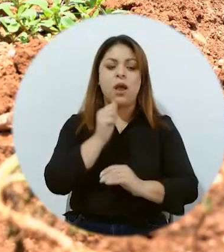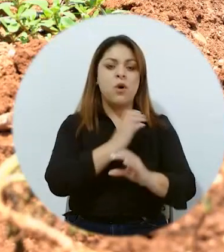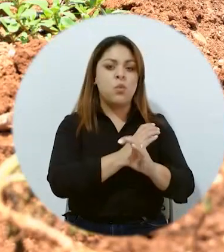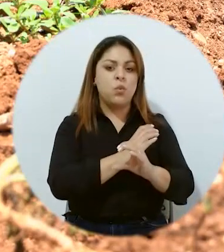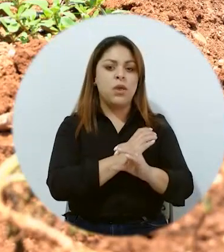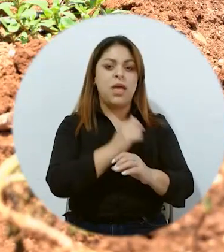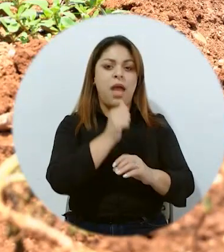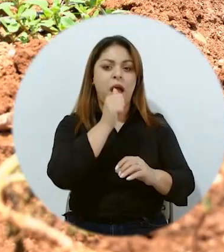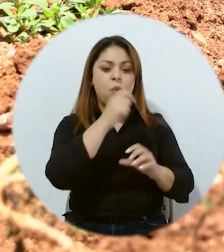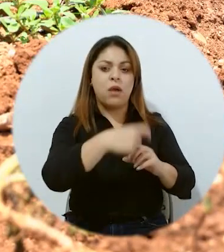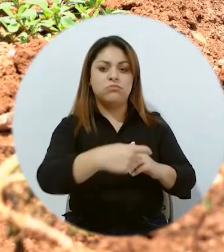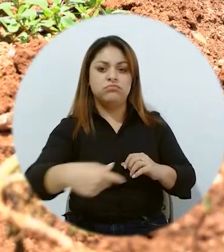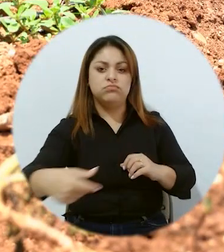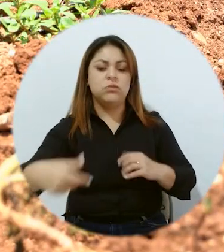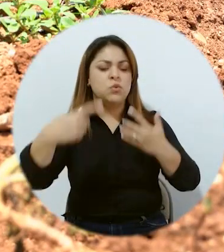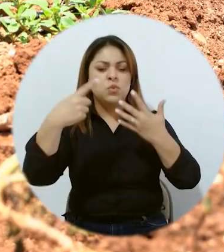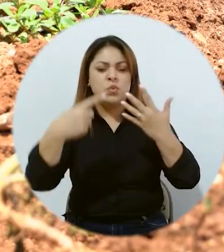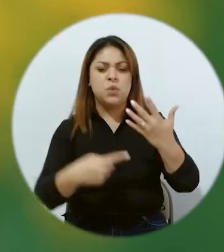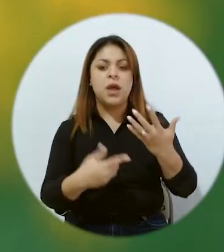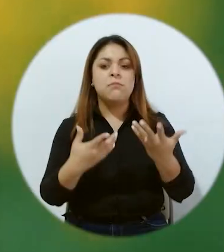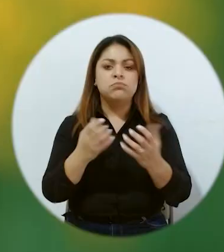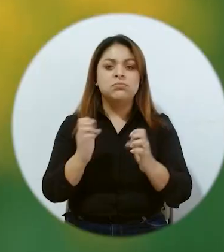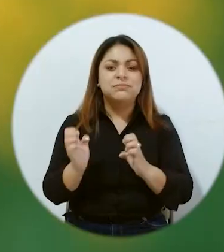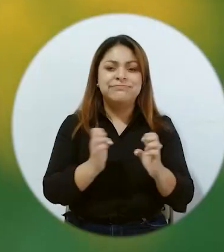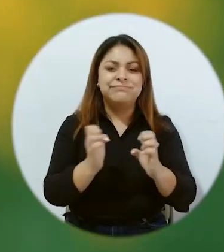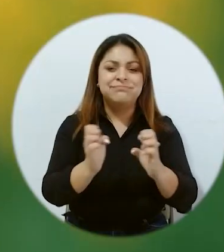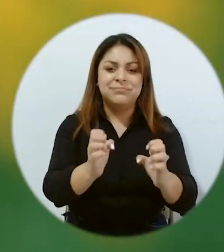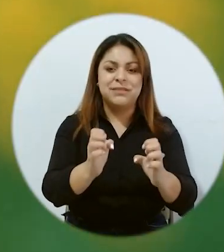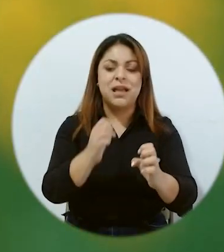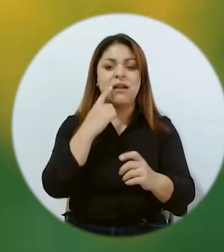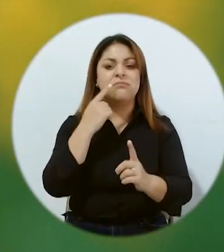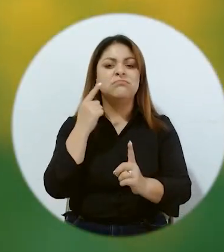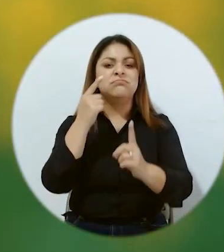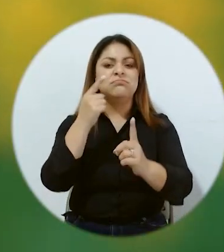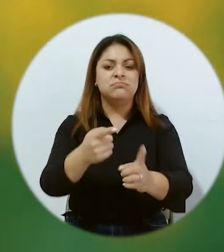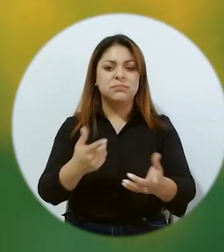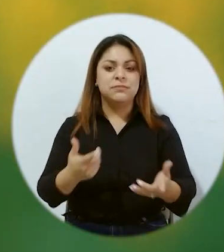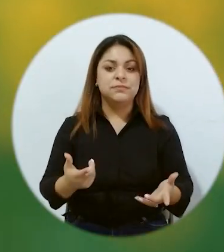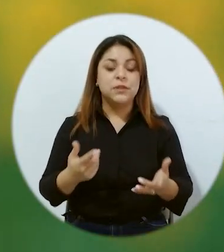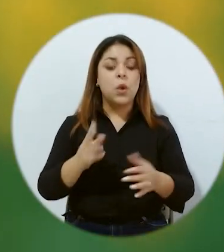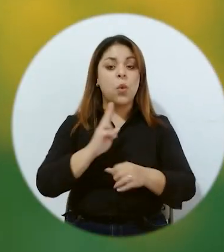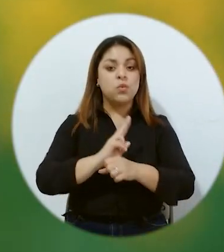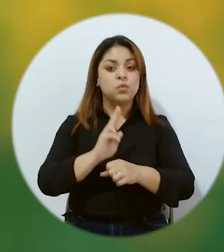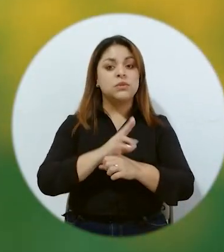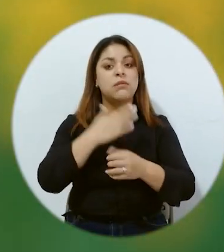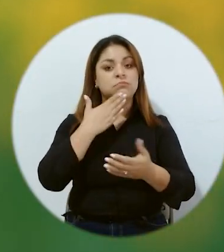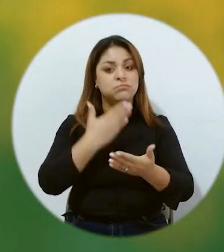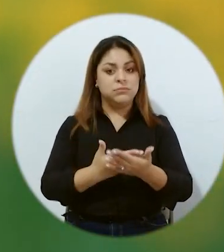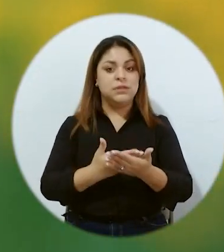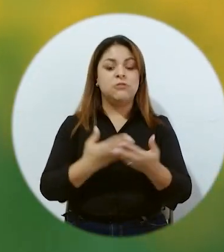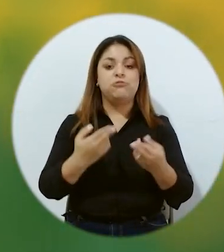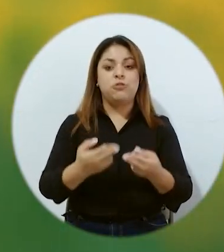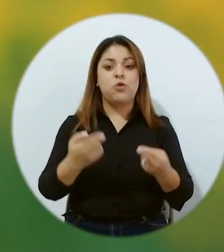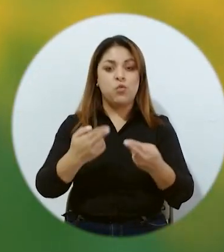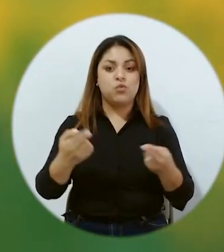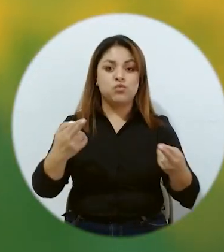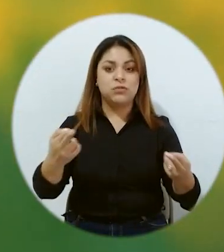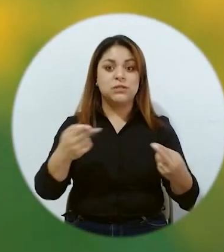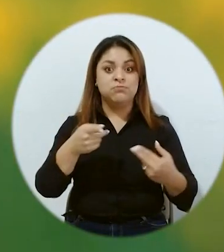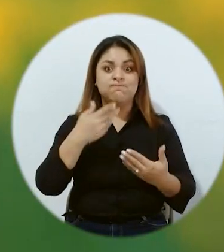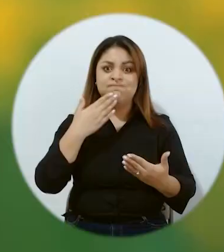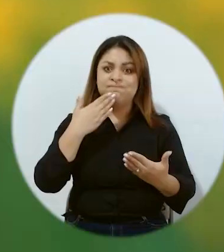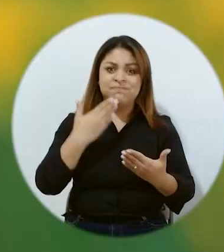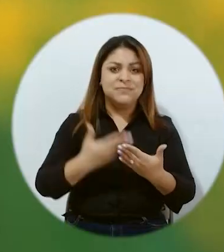la cosecha de agua, el cuidado de las nacientes y así por delante. Es decir, toda una serie de estrategias que apuntan a un